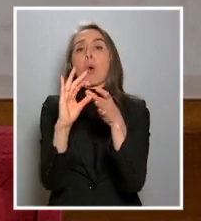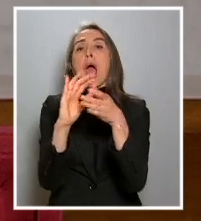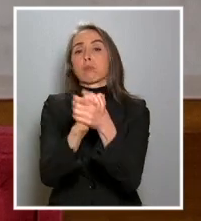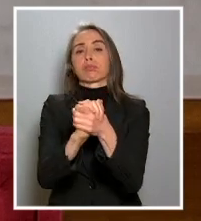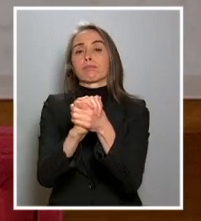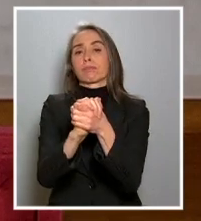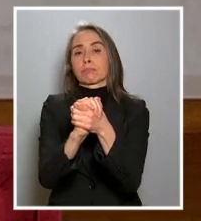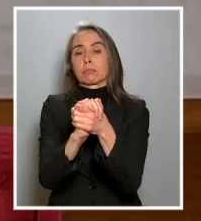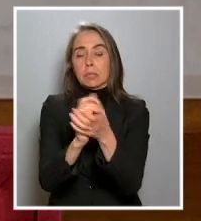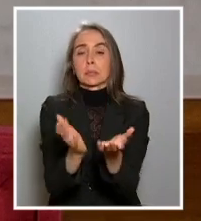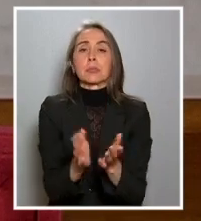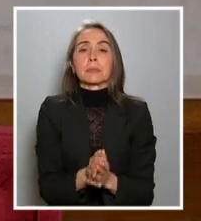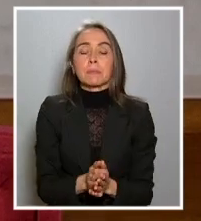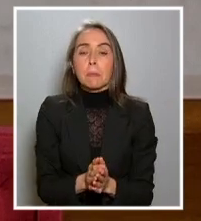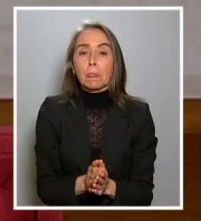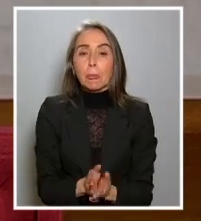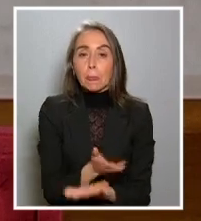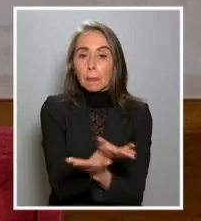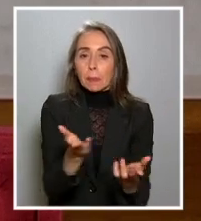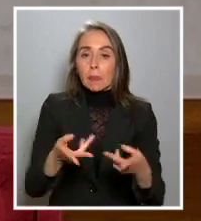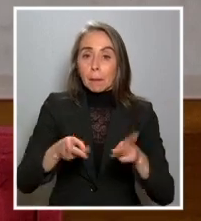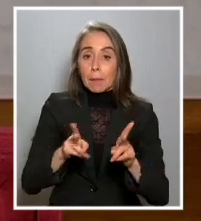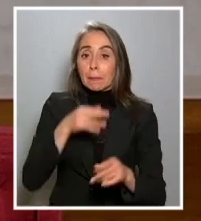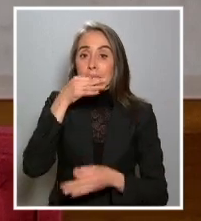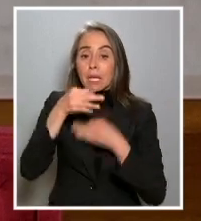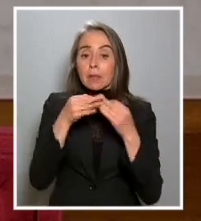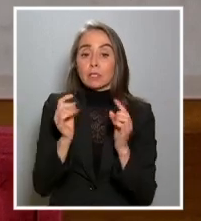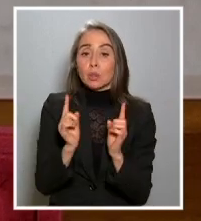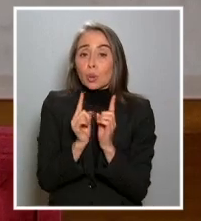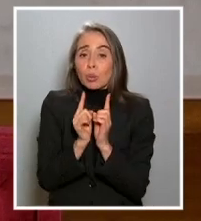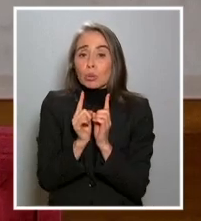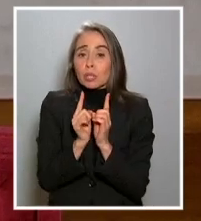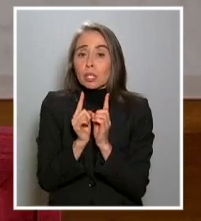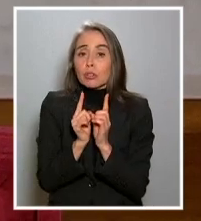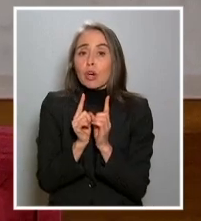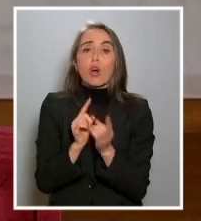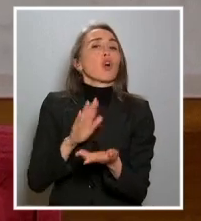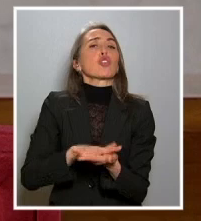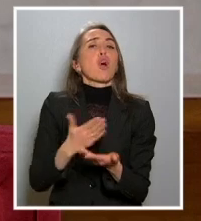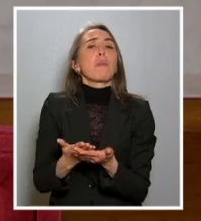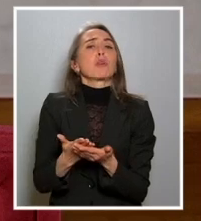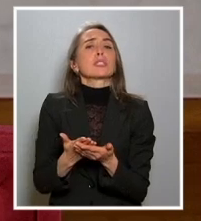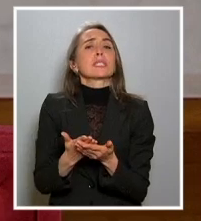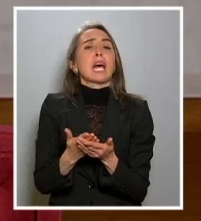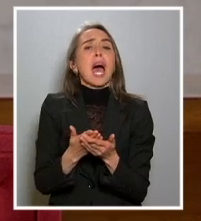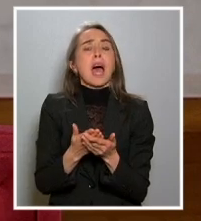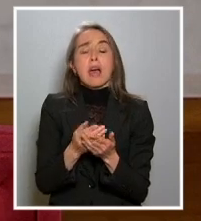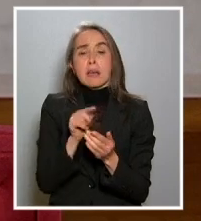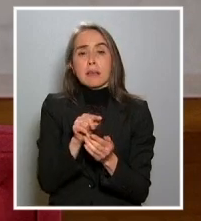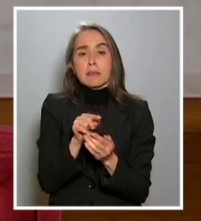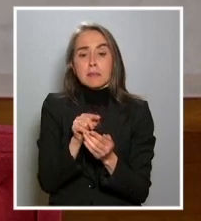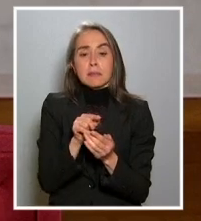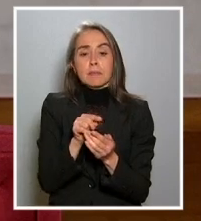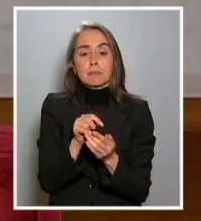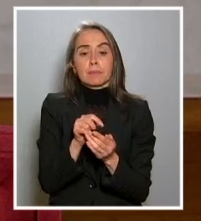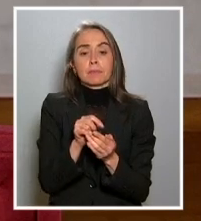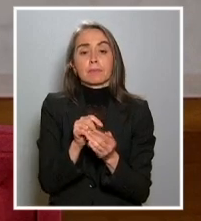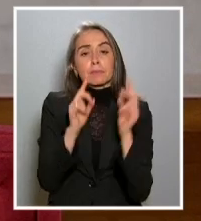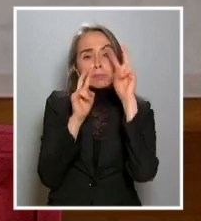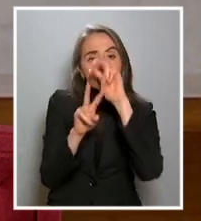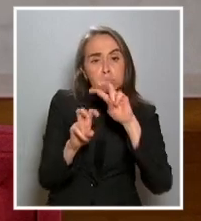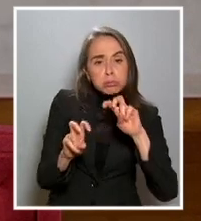mano. Permítanme entonces referirme brevemente al estado de esta última. Los estudios